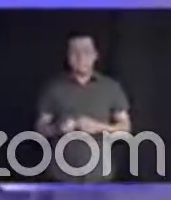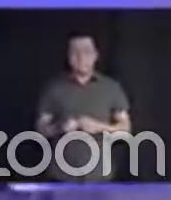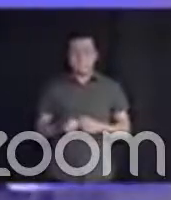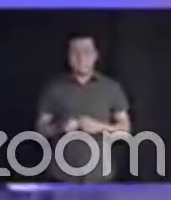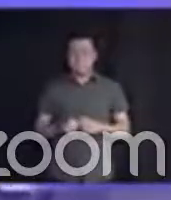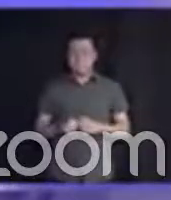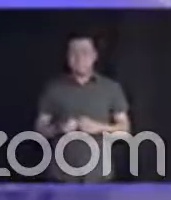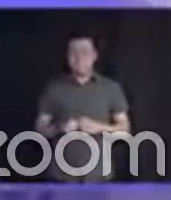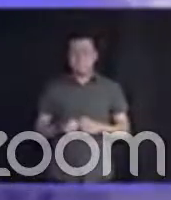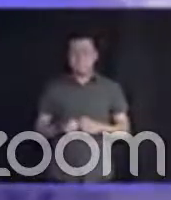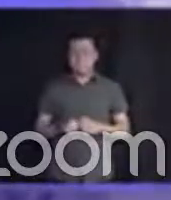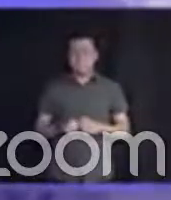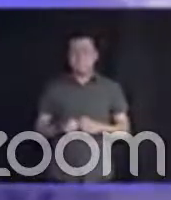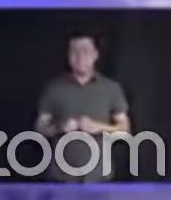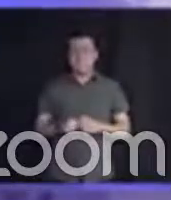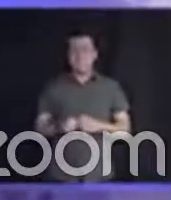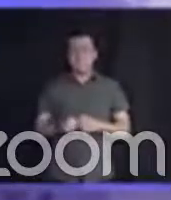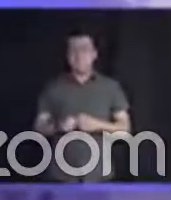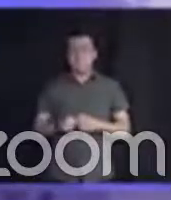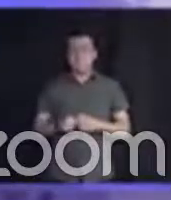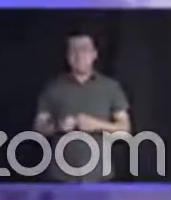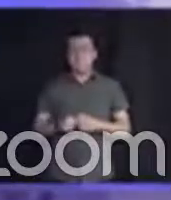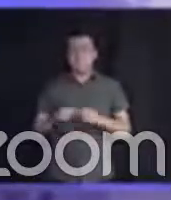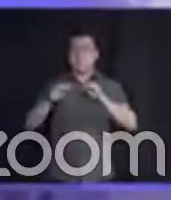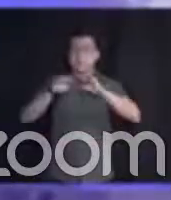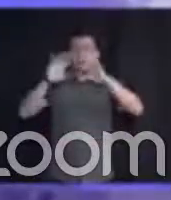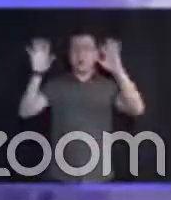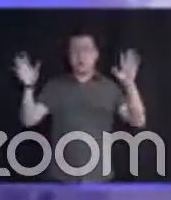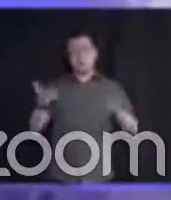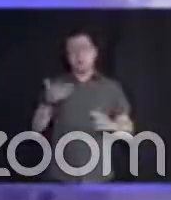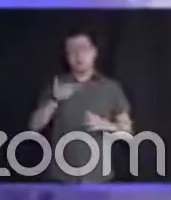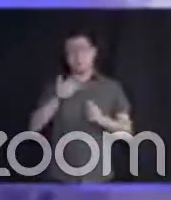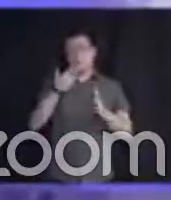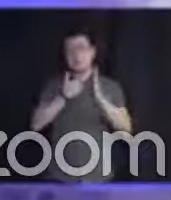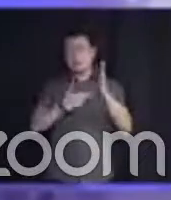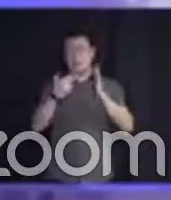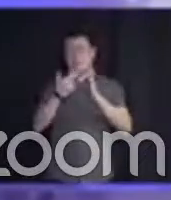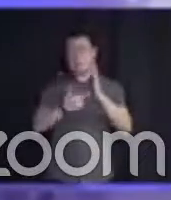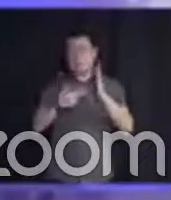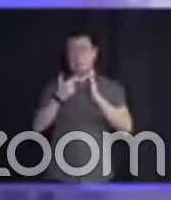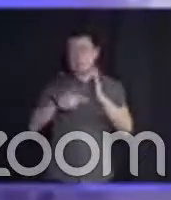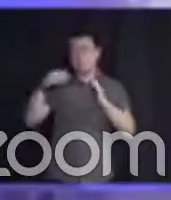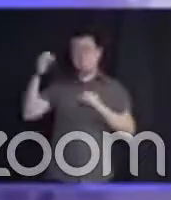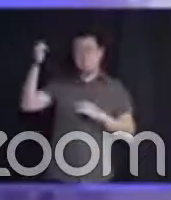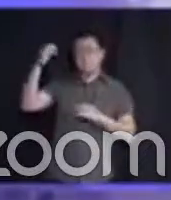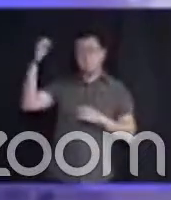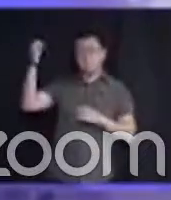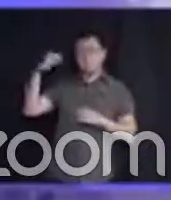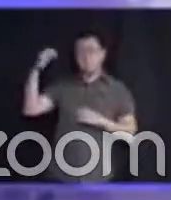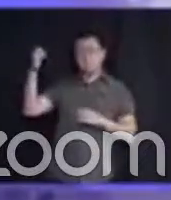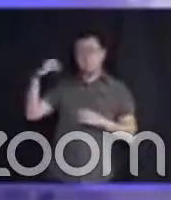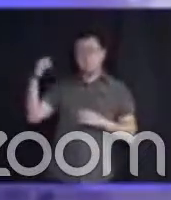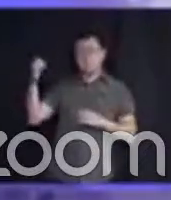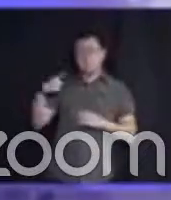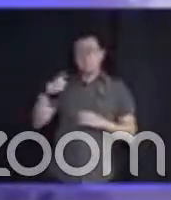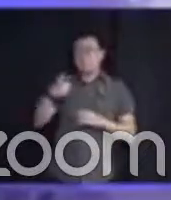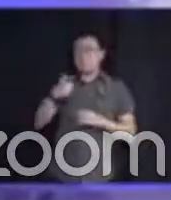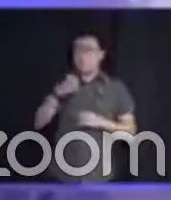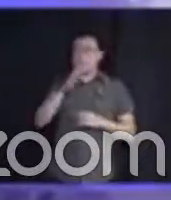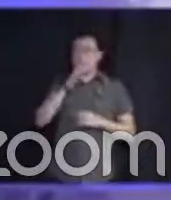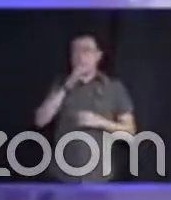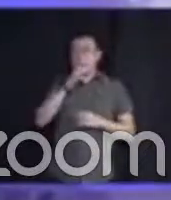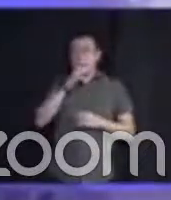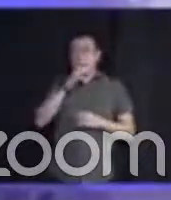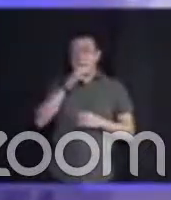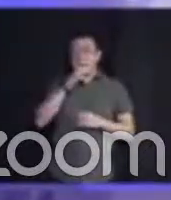Y pues por supuesto vamos a tener los entrenamientos del evento, todas las ponencias de liderazgo,